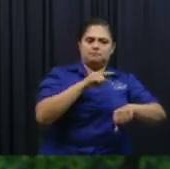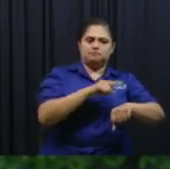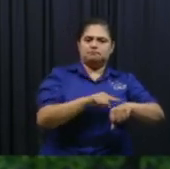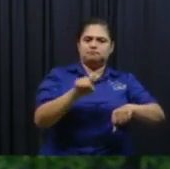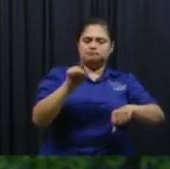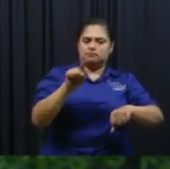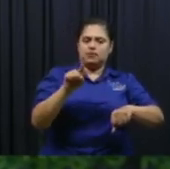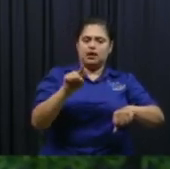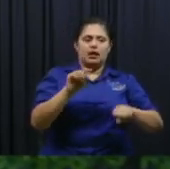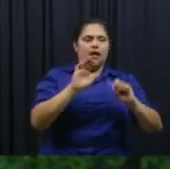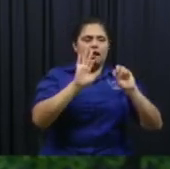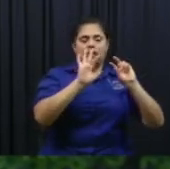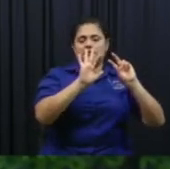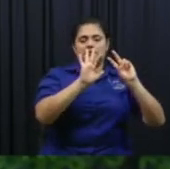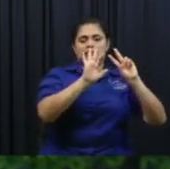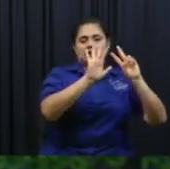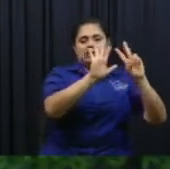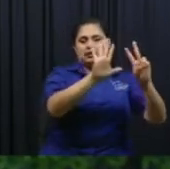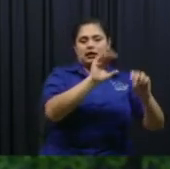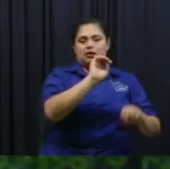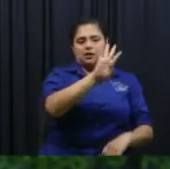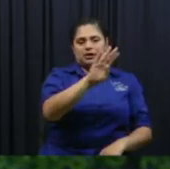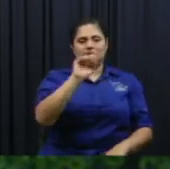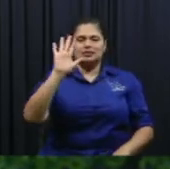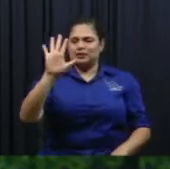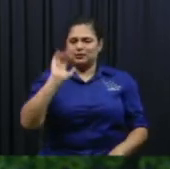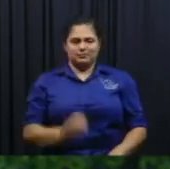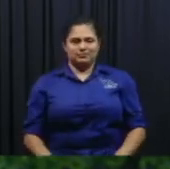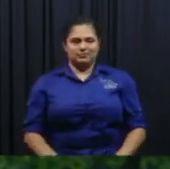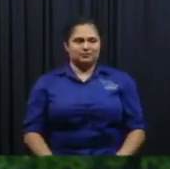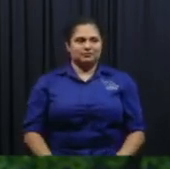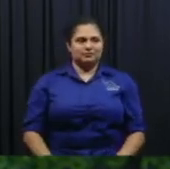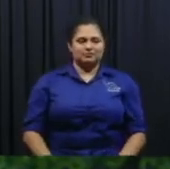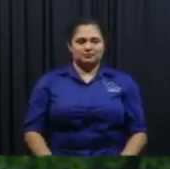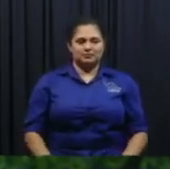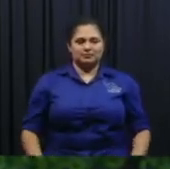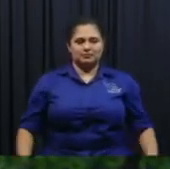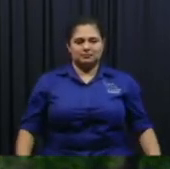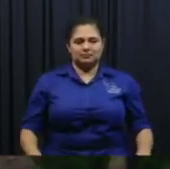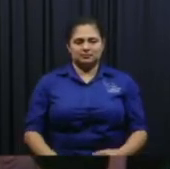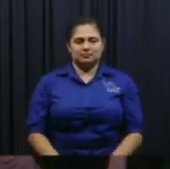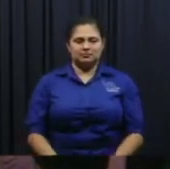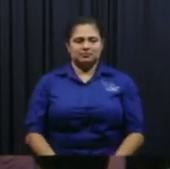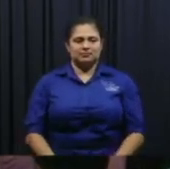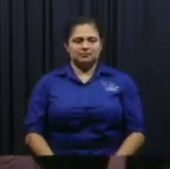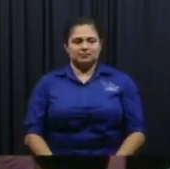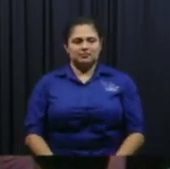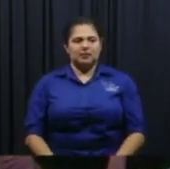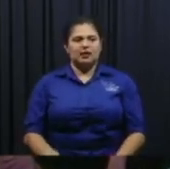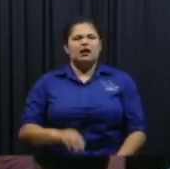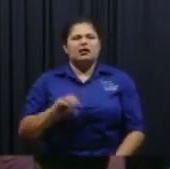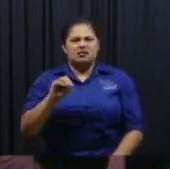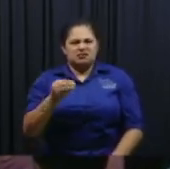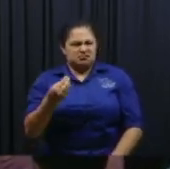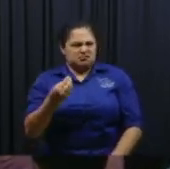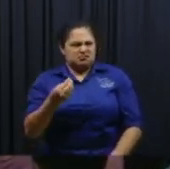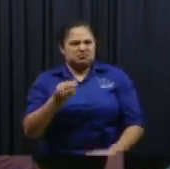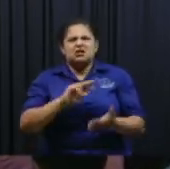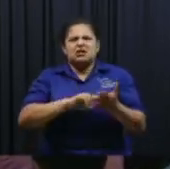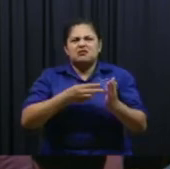19:45 me quedan cinco minutos para finalizar pero es carne Qué quería decir con